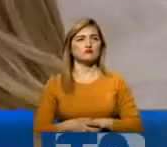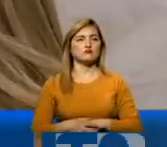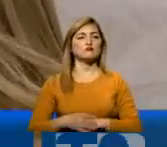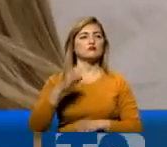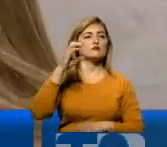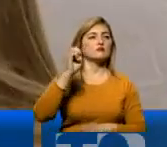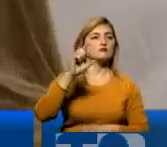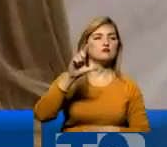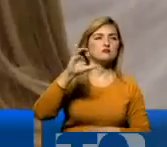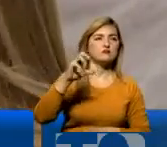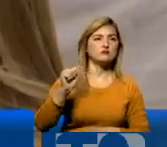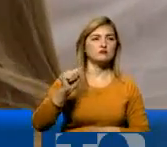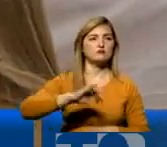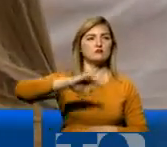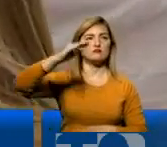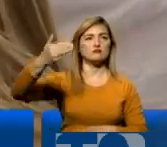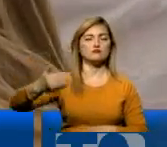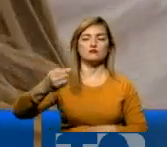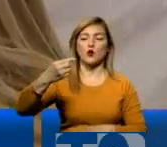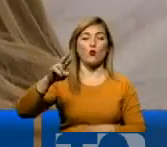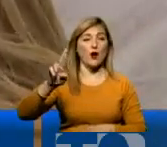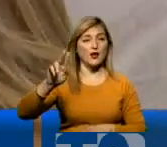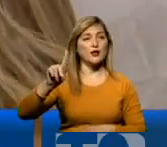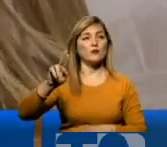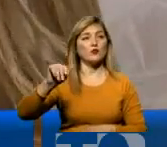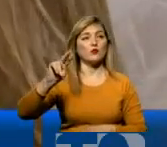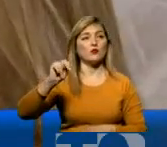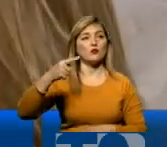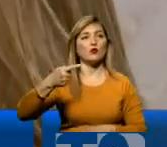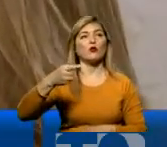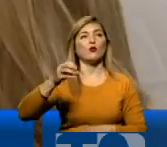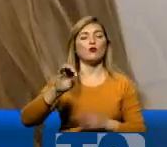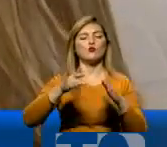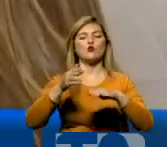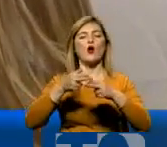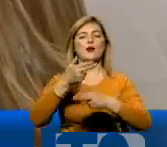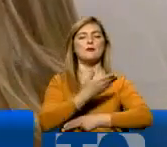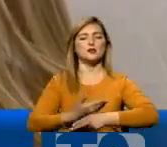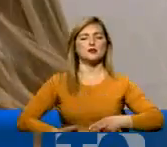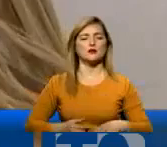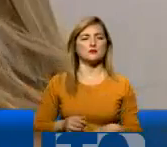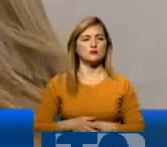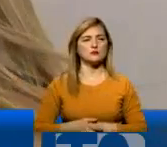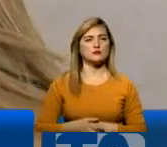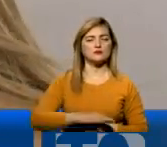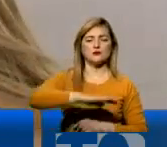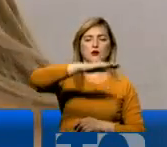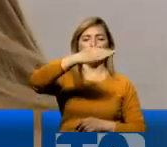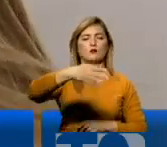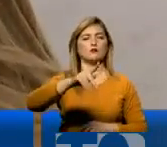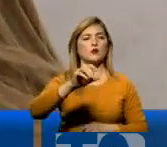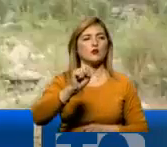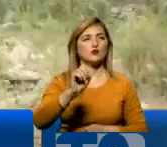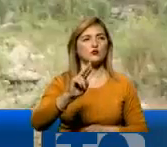Celica el cerro Guairapungo, donde murió Jaime Roldós Aguilera. Tenemos otro cerro en la parroquia de Pozul, el